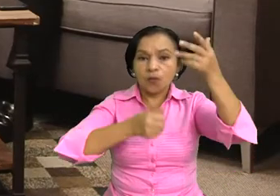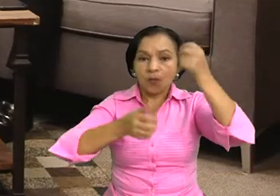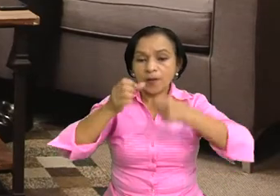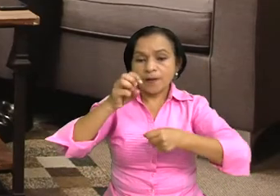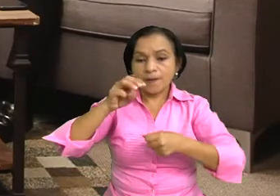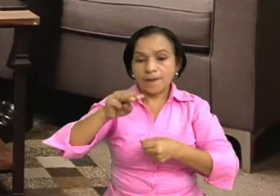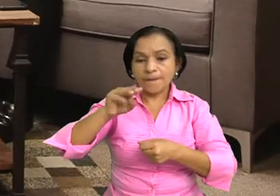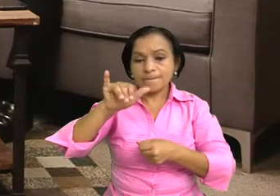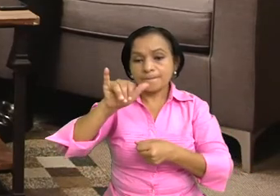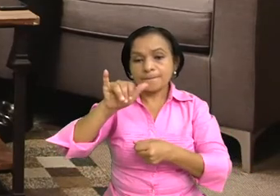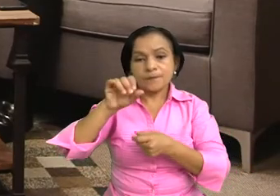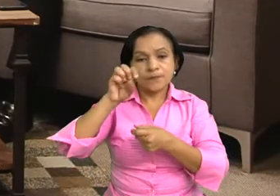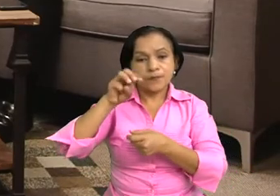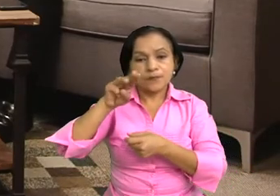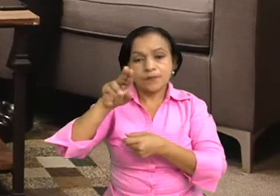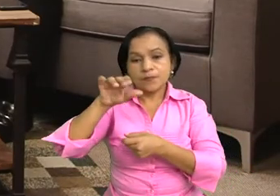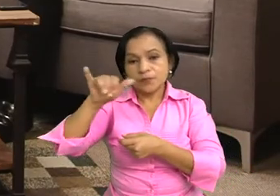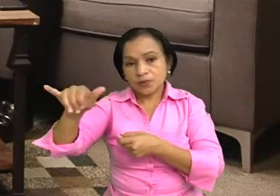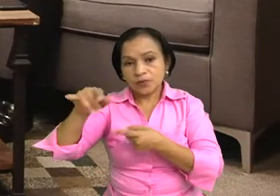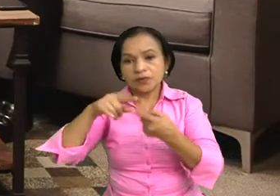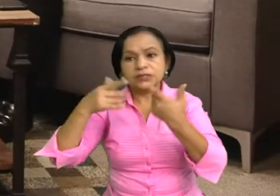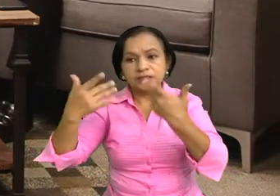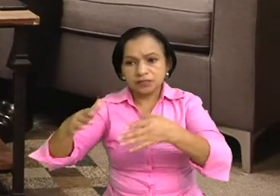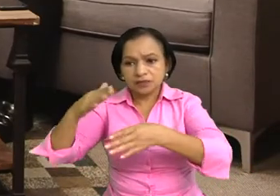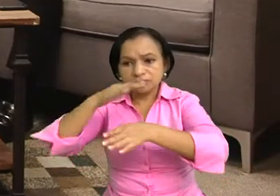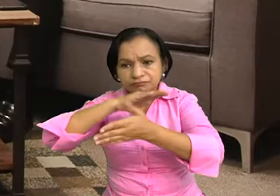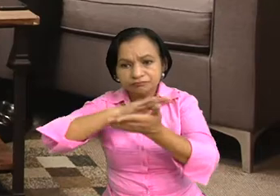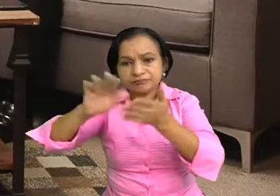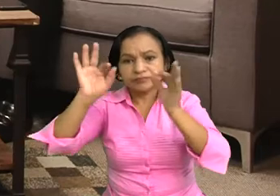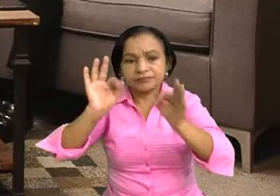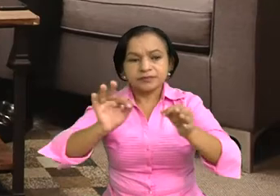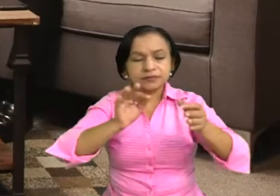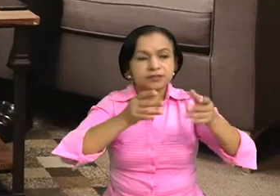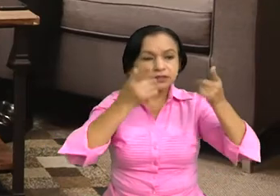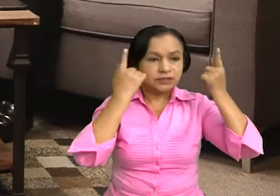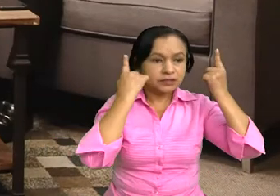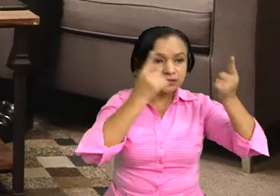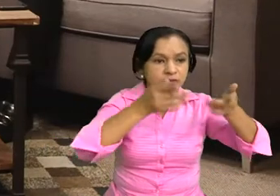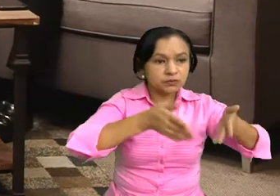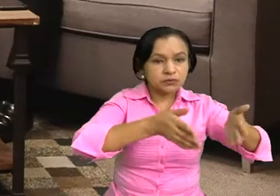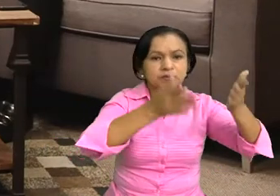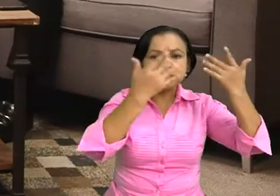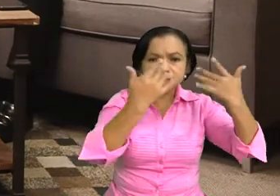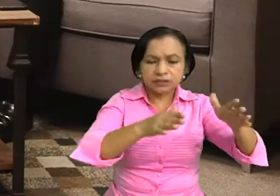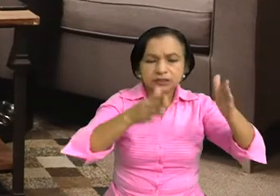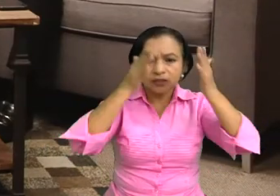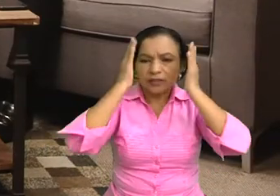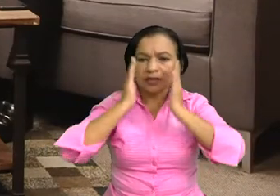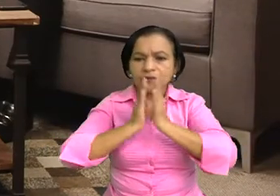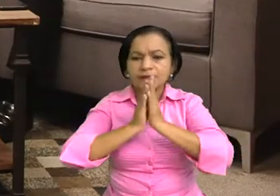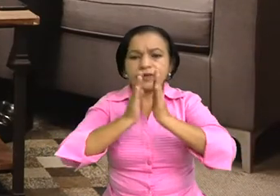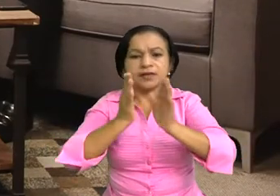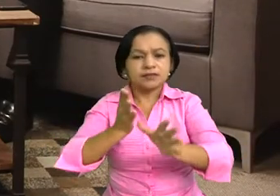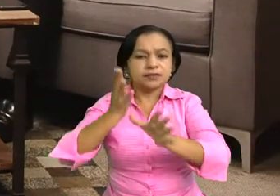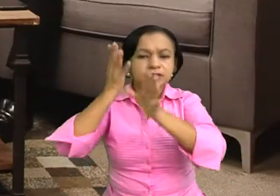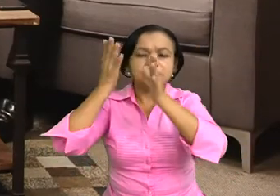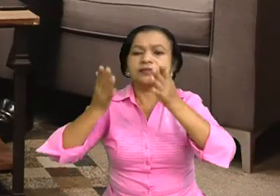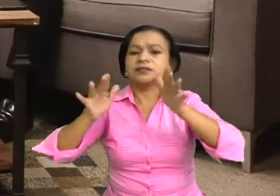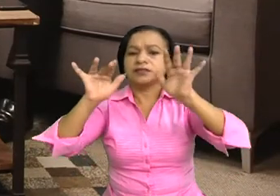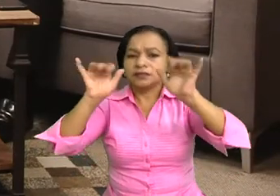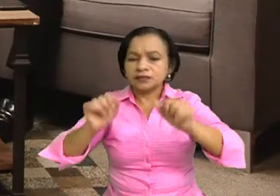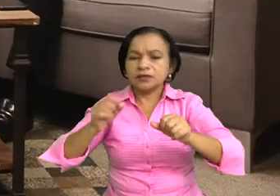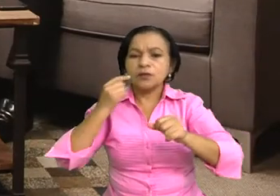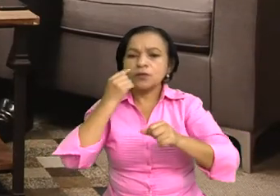Huaco-Muy-Muy, la carretera Chinandega-Guasaule, la carretera La Virgen-San Juan del Sur, los accesos a